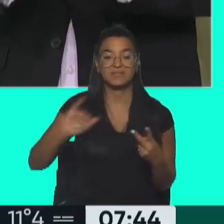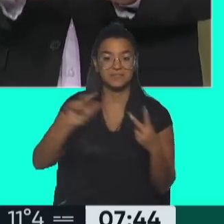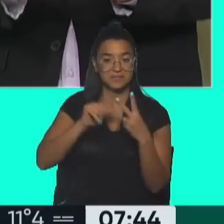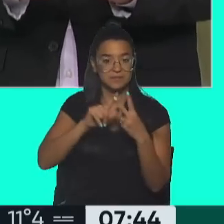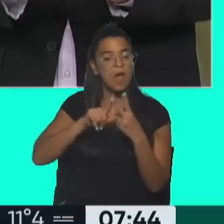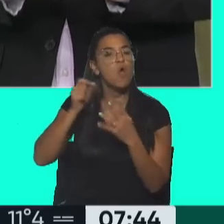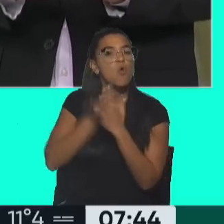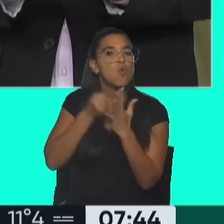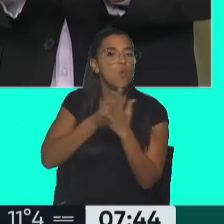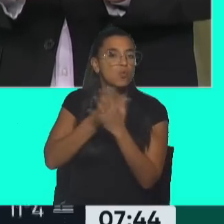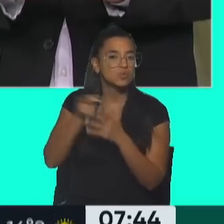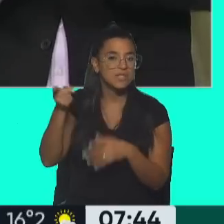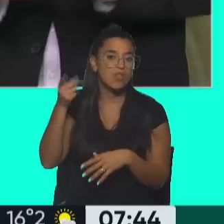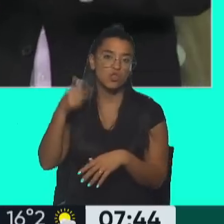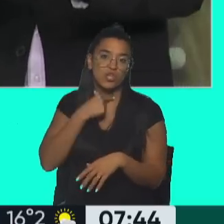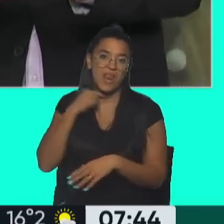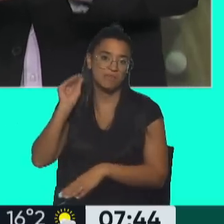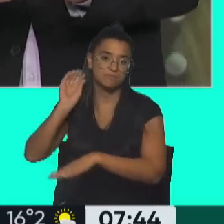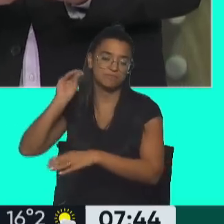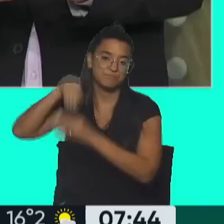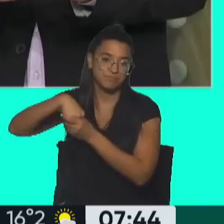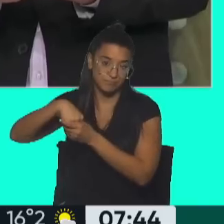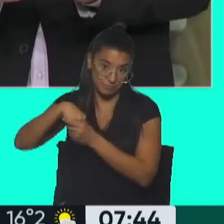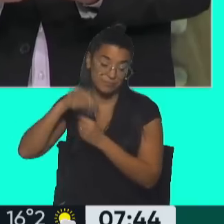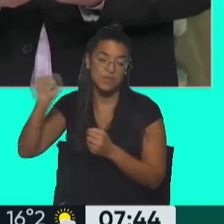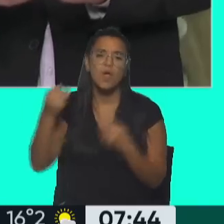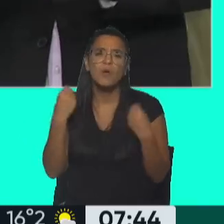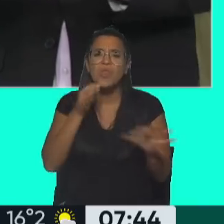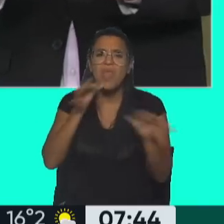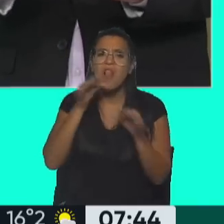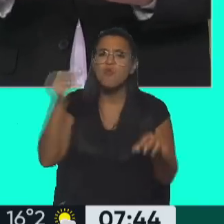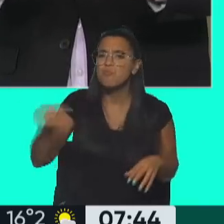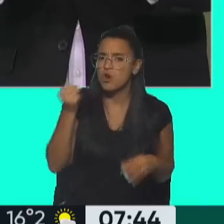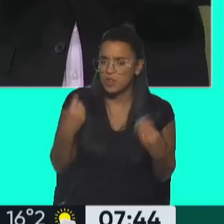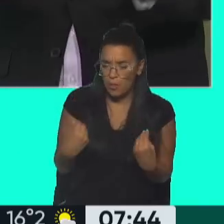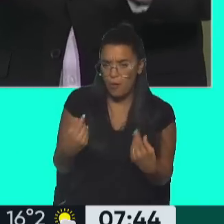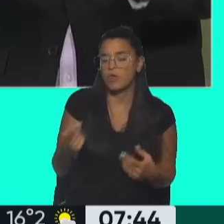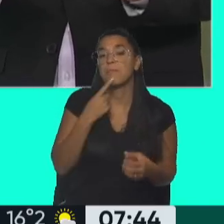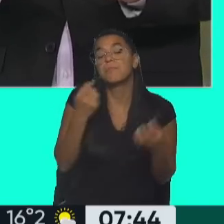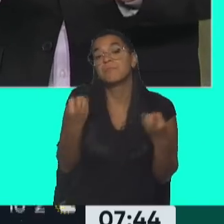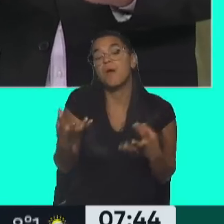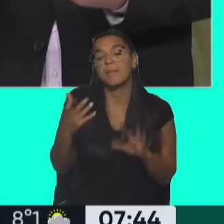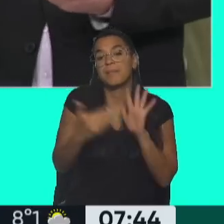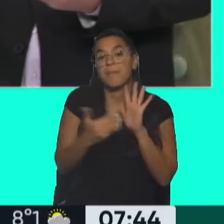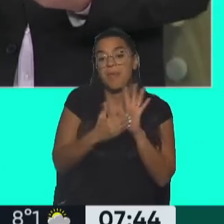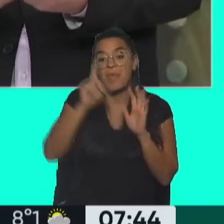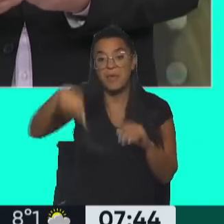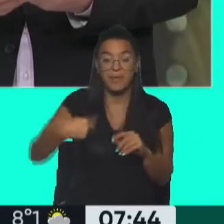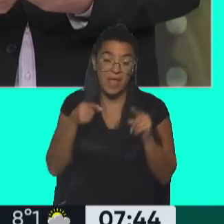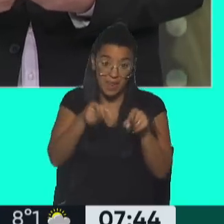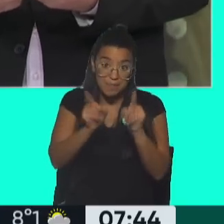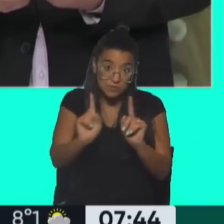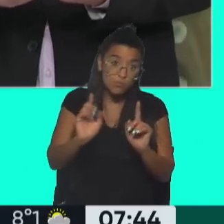peleando judicialmente por su banca. ¿Por qué es importante este diálogo? Porque según lo que surge de esto que vamos